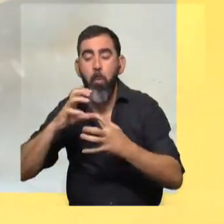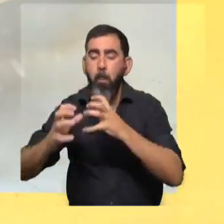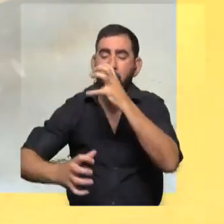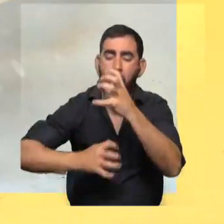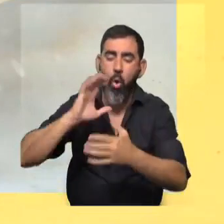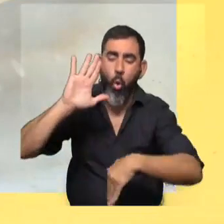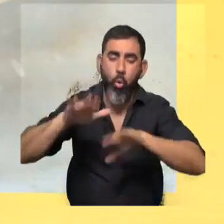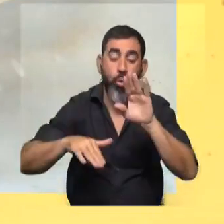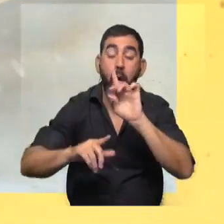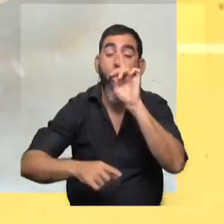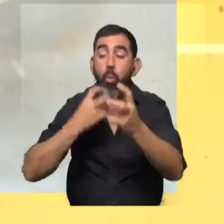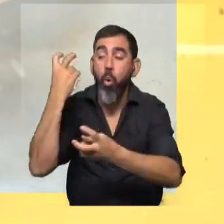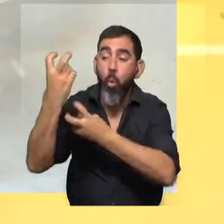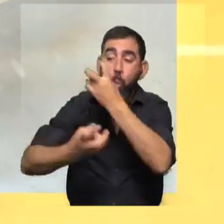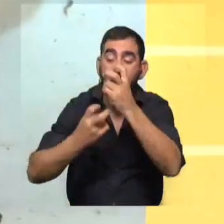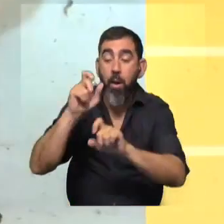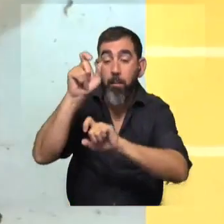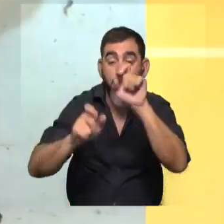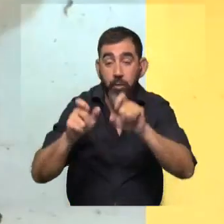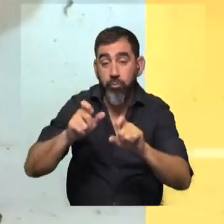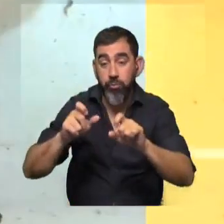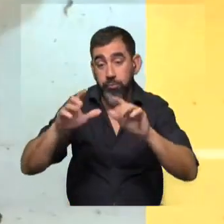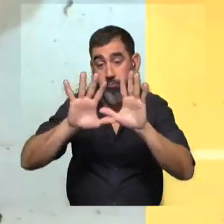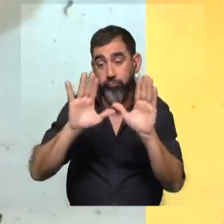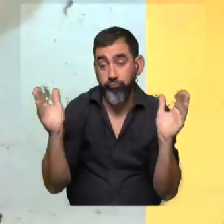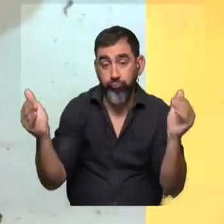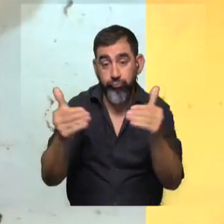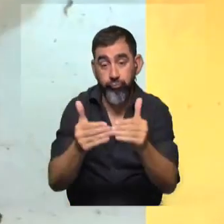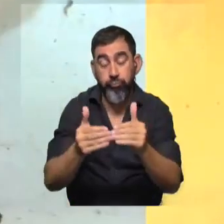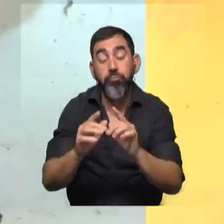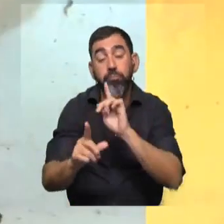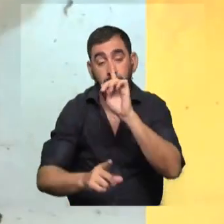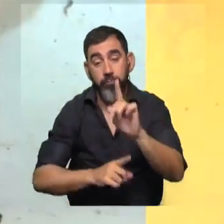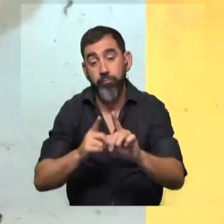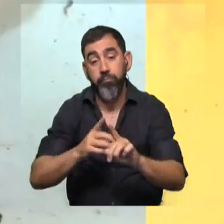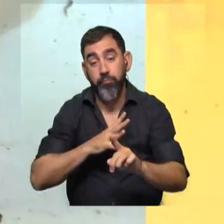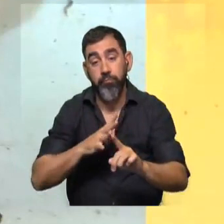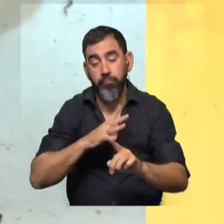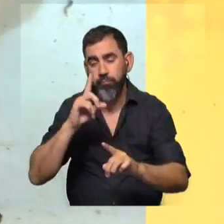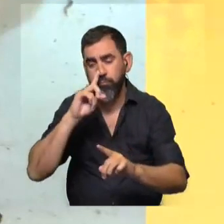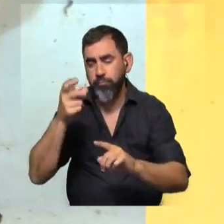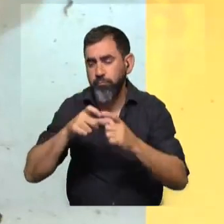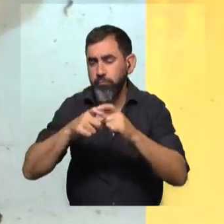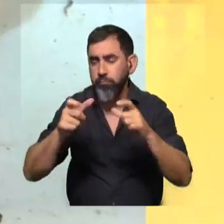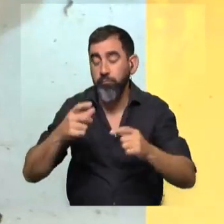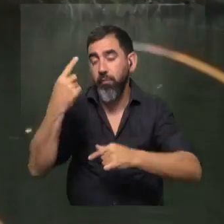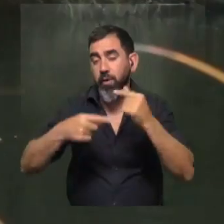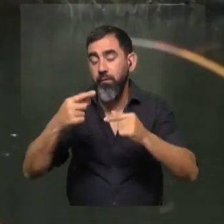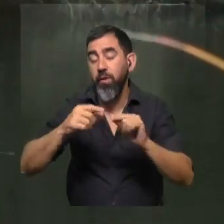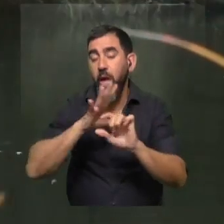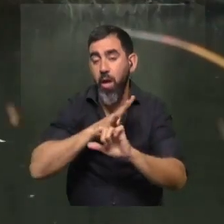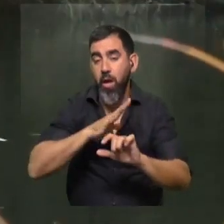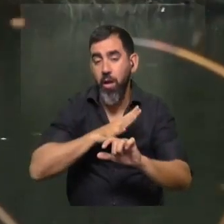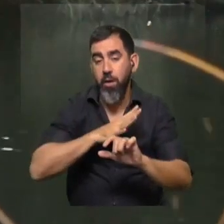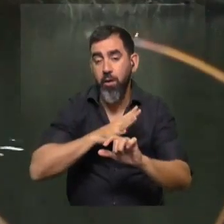de estas especies son buscadas por acuaristas, por ejemplo, y muchas de ellas tienen tasas de especiación muy rápidas y diferentes cuencas pueden tener